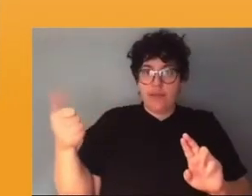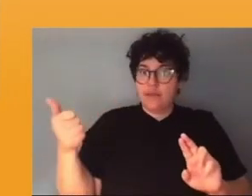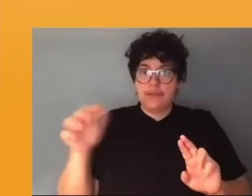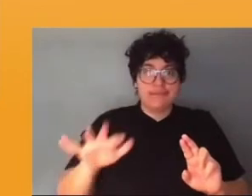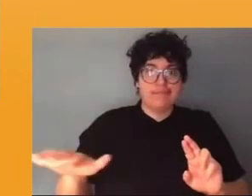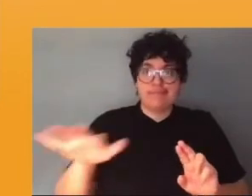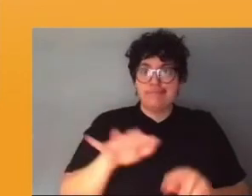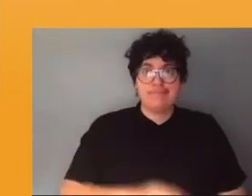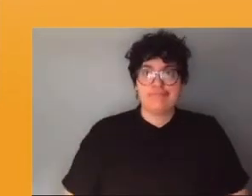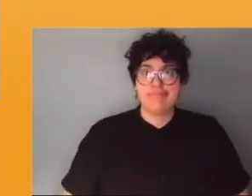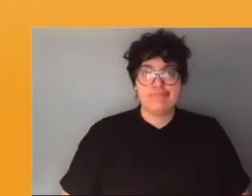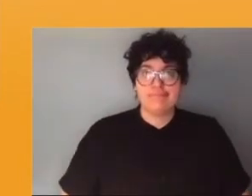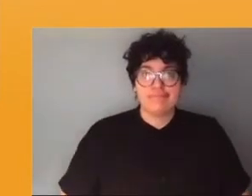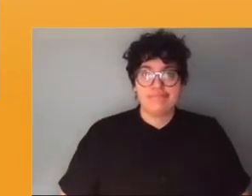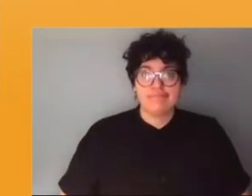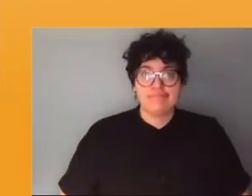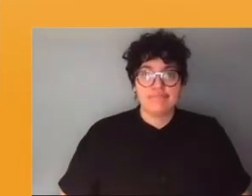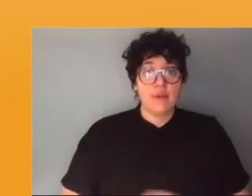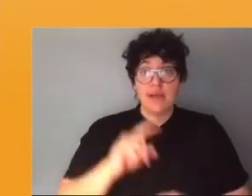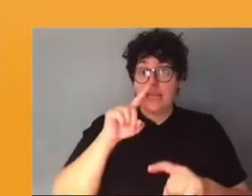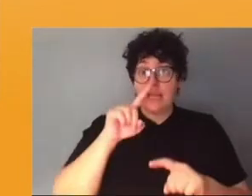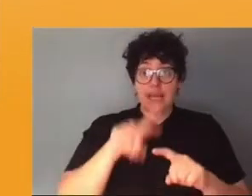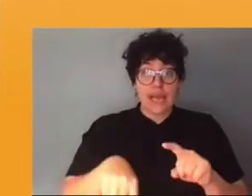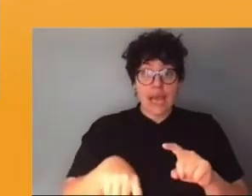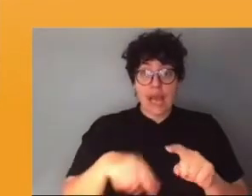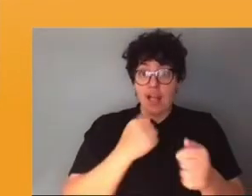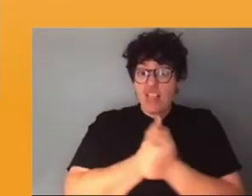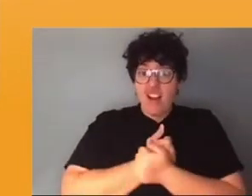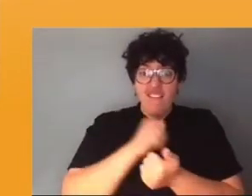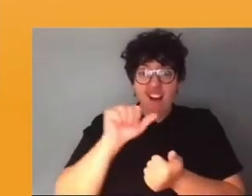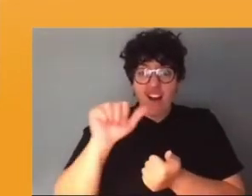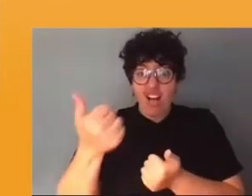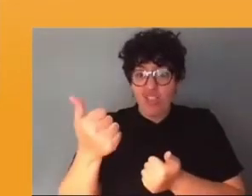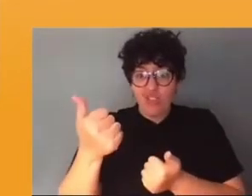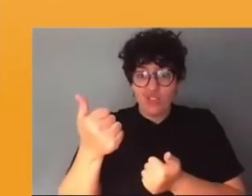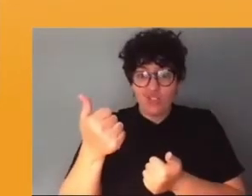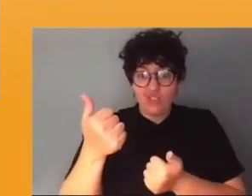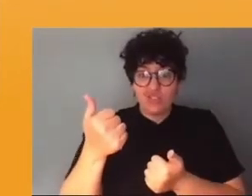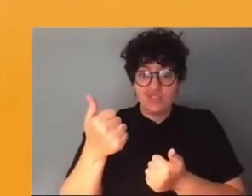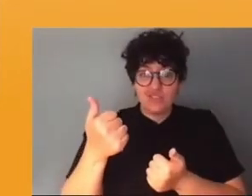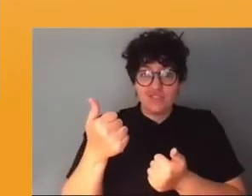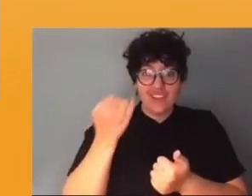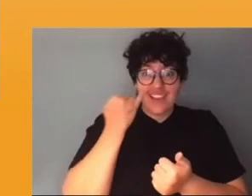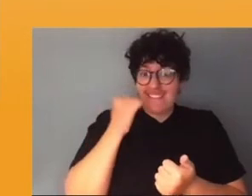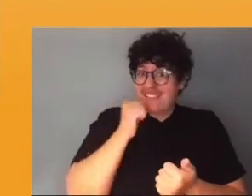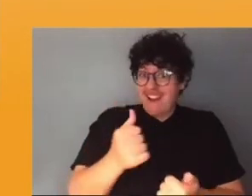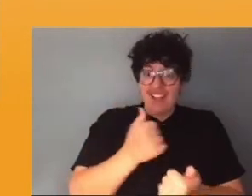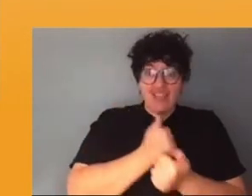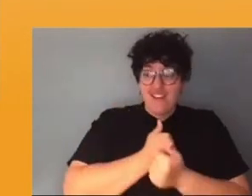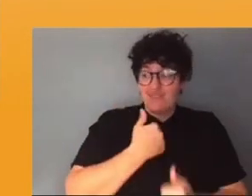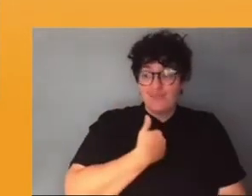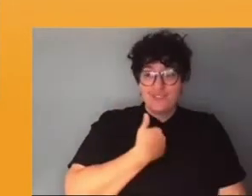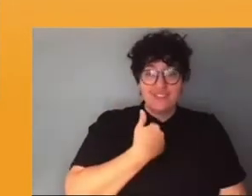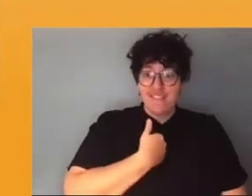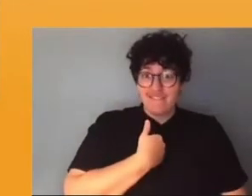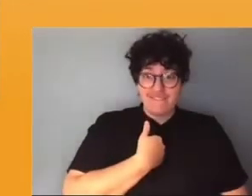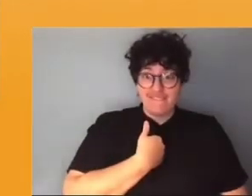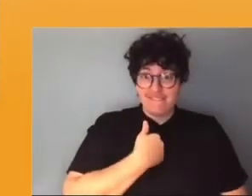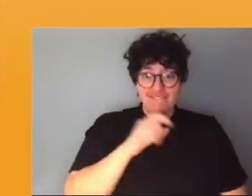demás cosas. Es como el amor, no puedes amar a las demás personas si no te amas a ti. Y eso